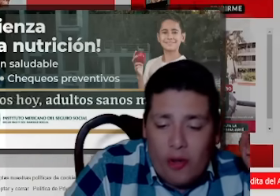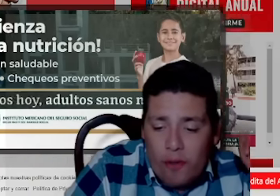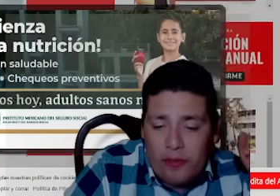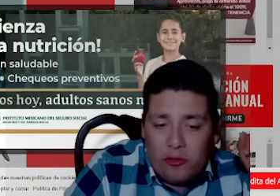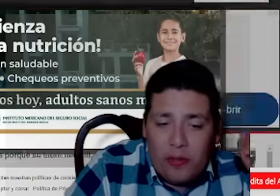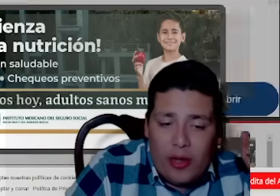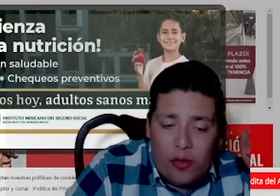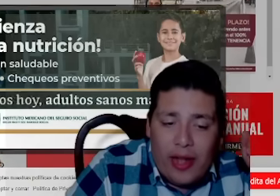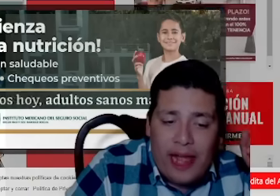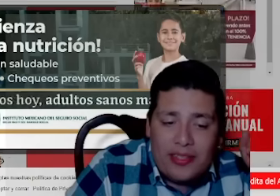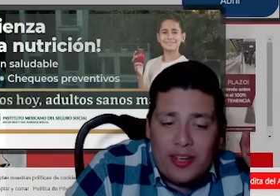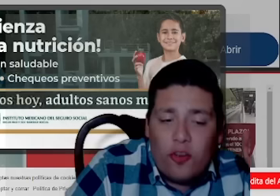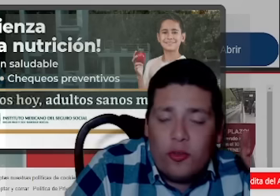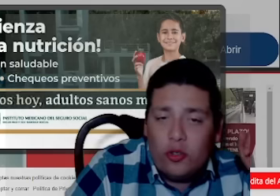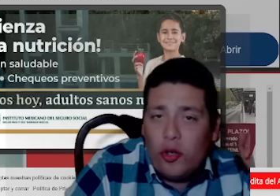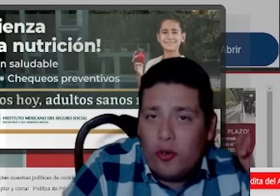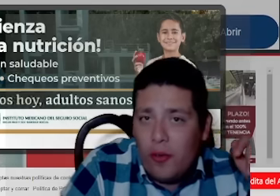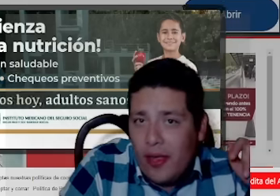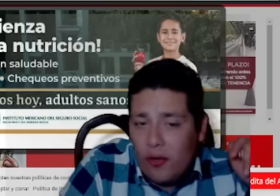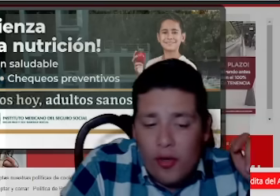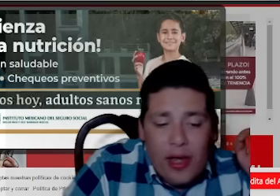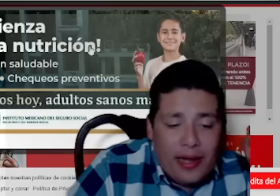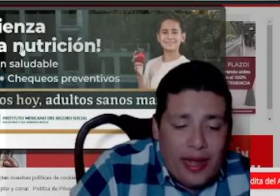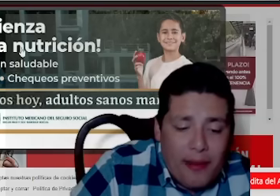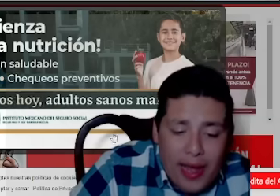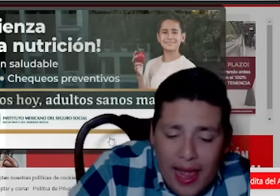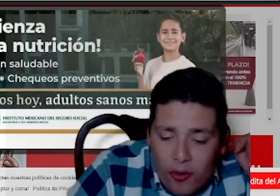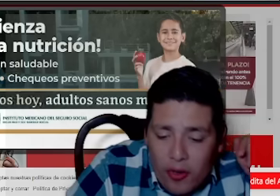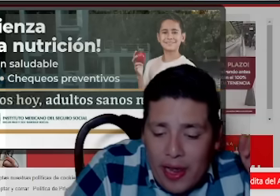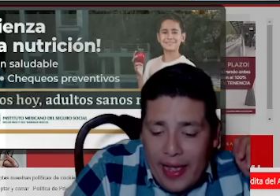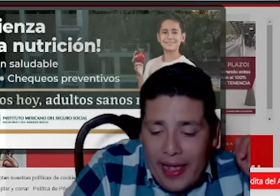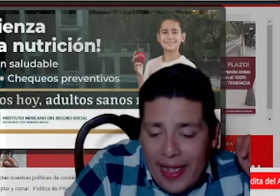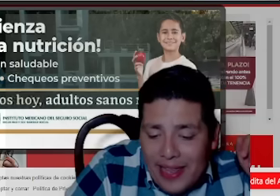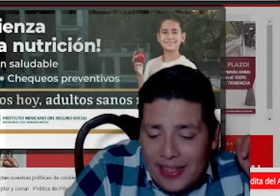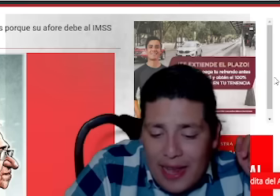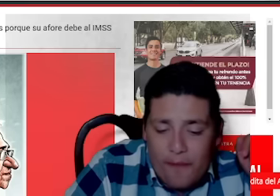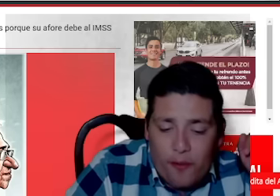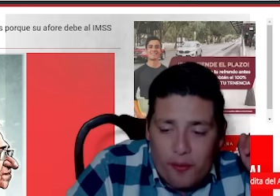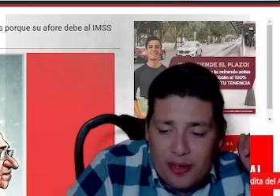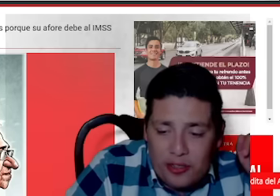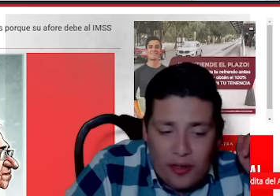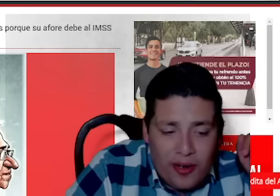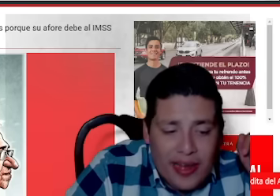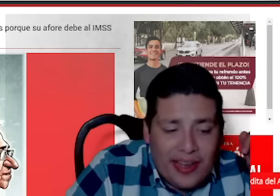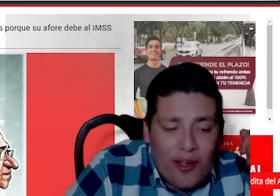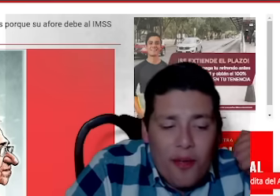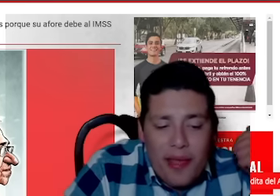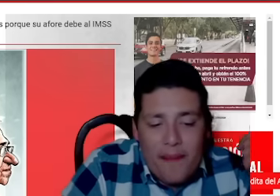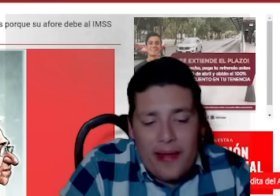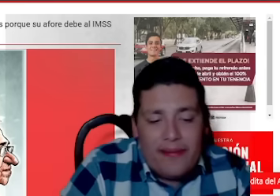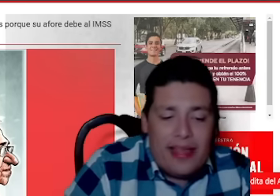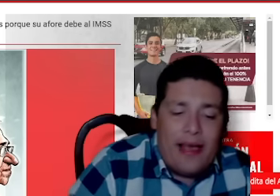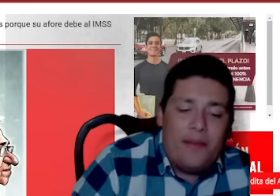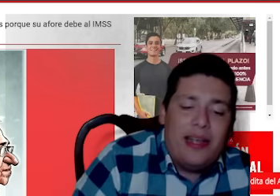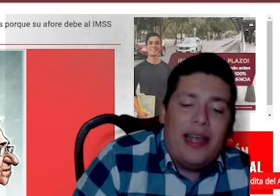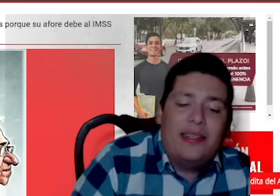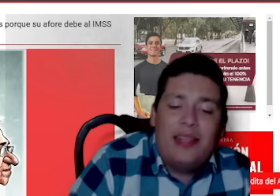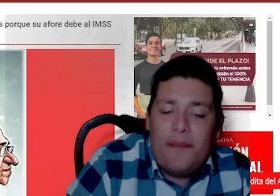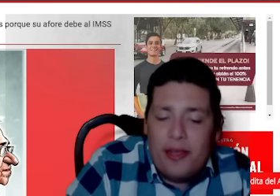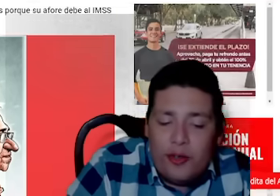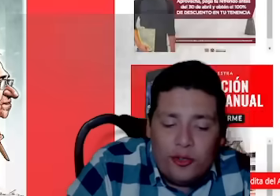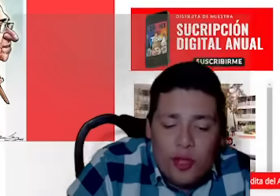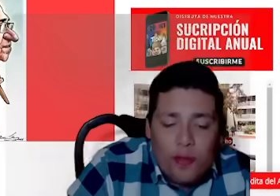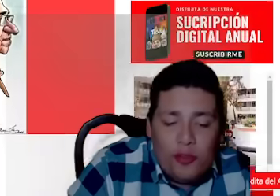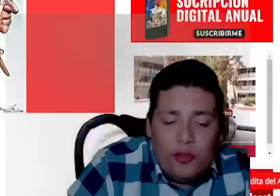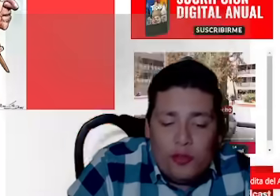presidente López Obrador, así como Soy Robledo, revelaron esta información que, obviamente,